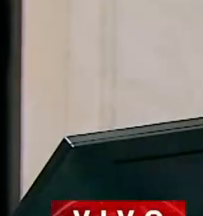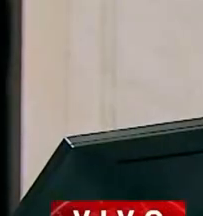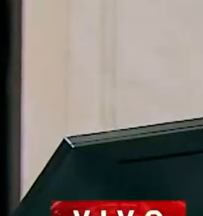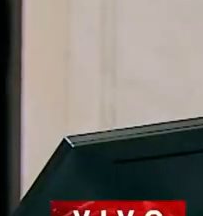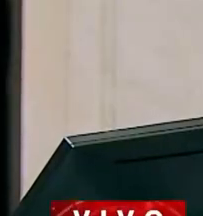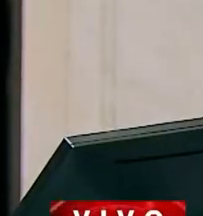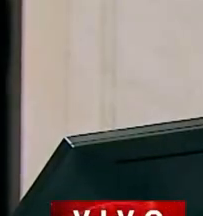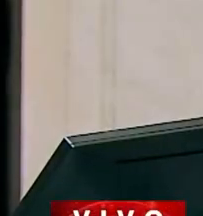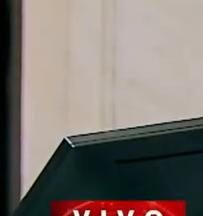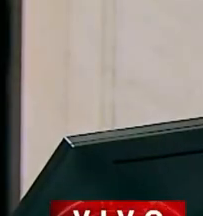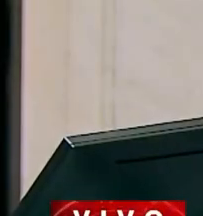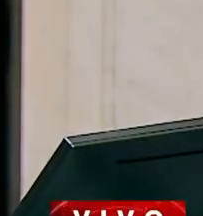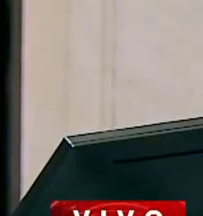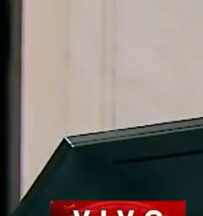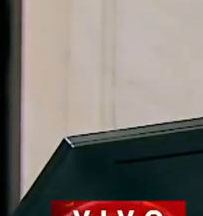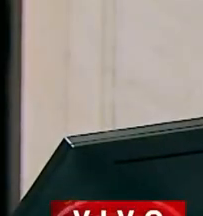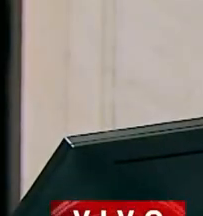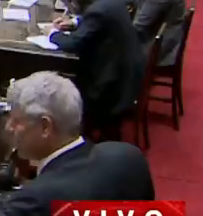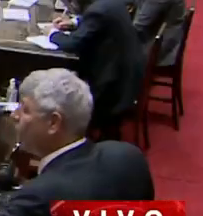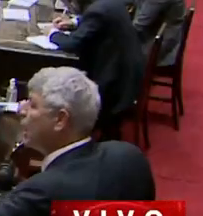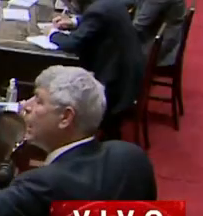Diputado Maximiliano Ferraro tiene la palabra.